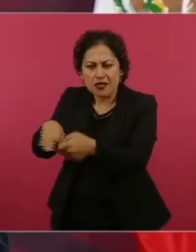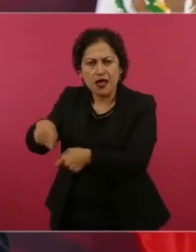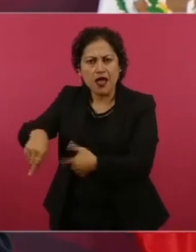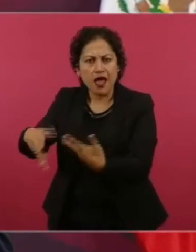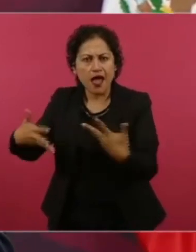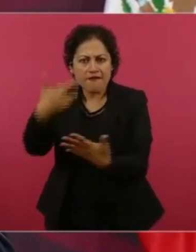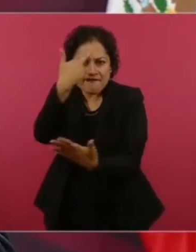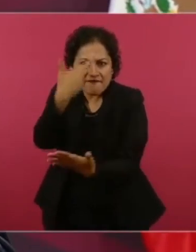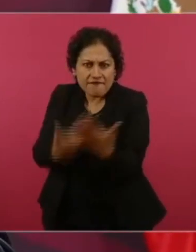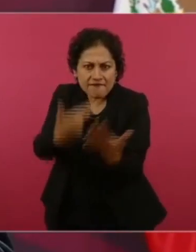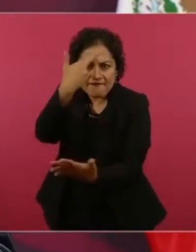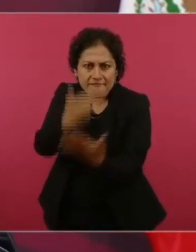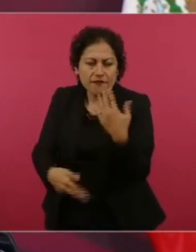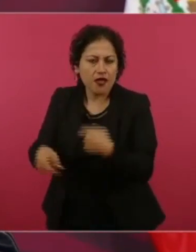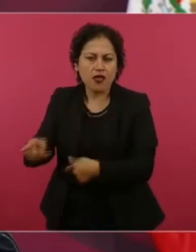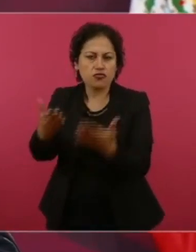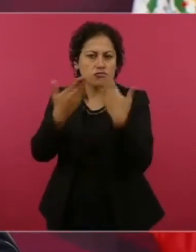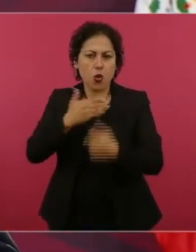e injusta.